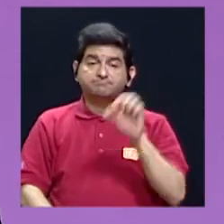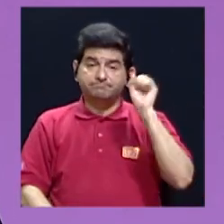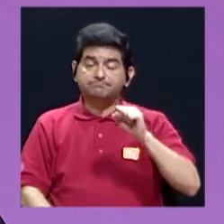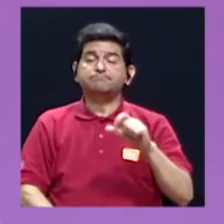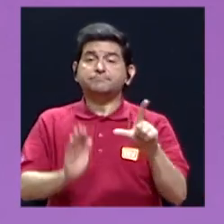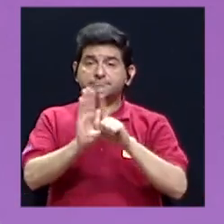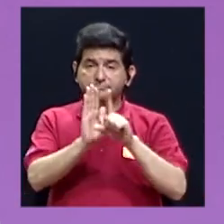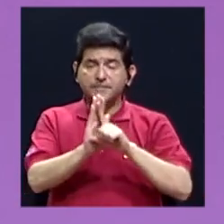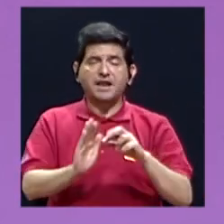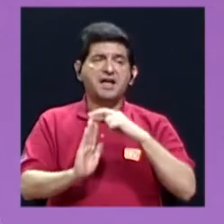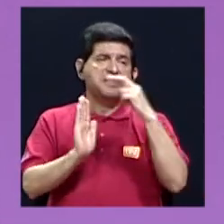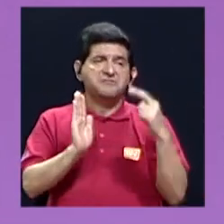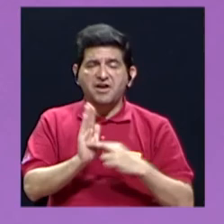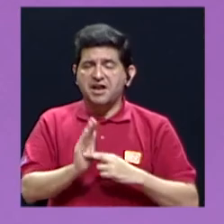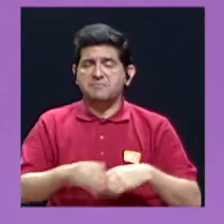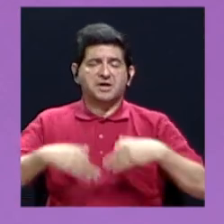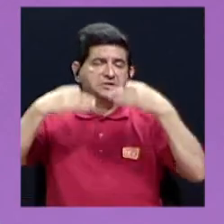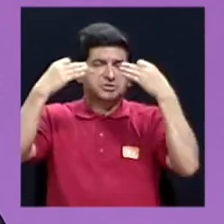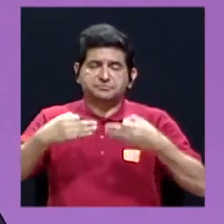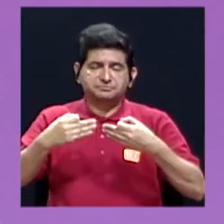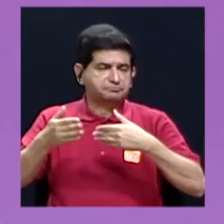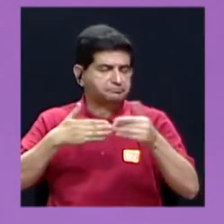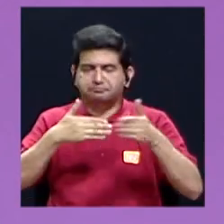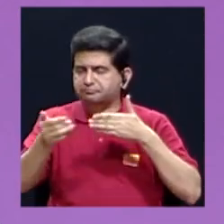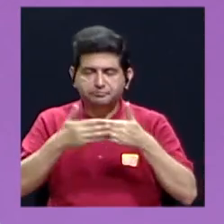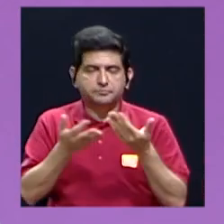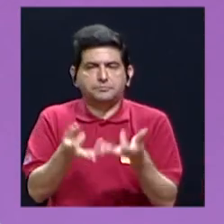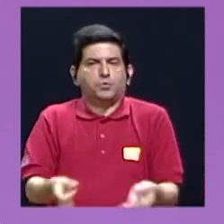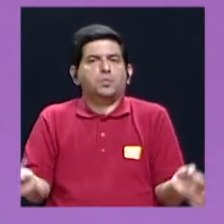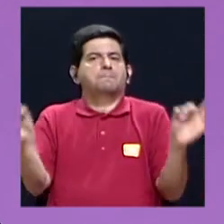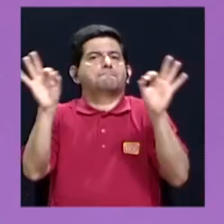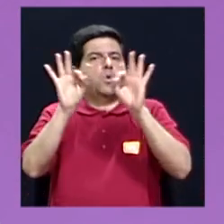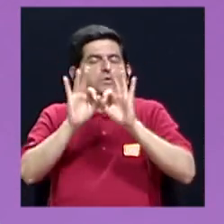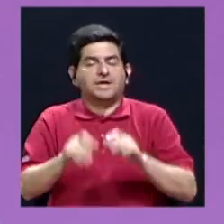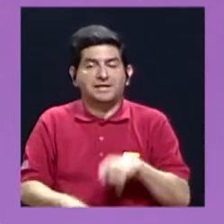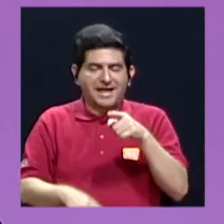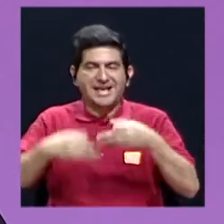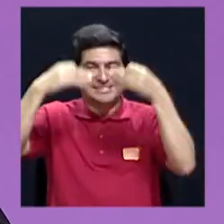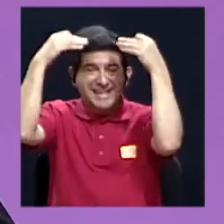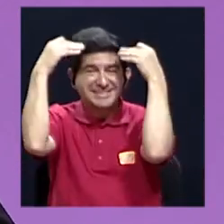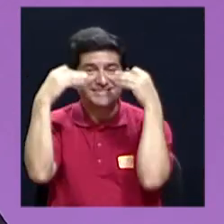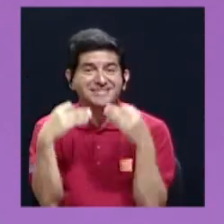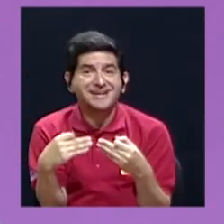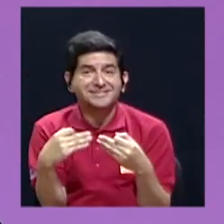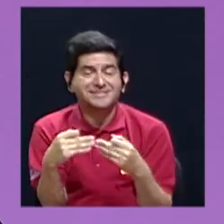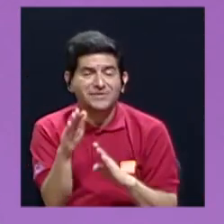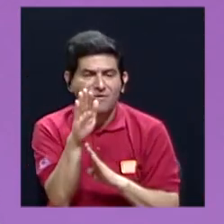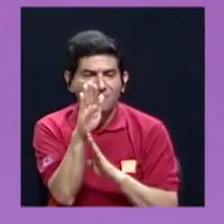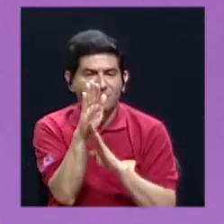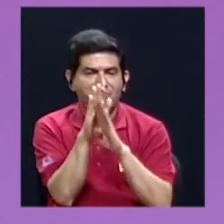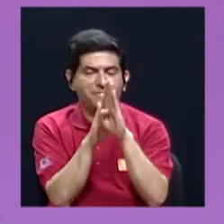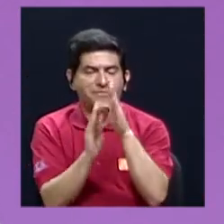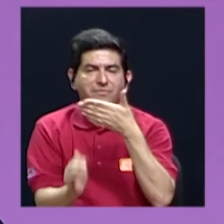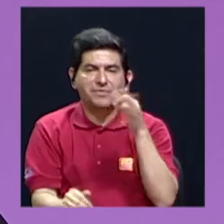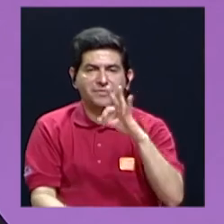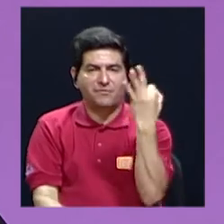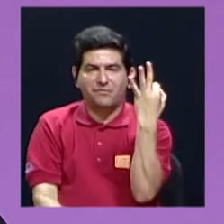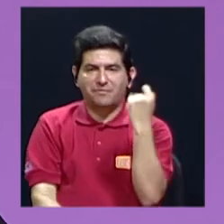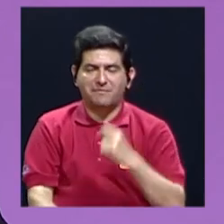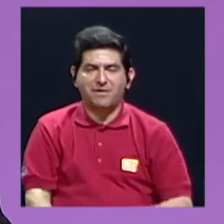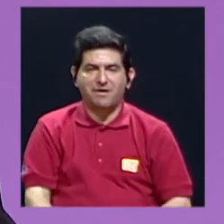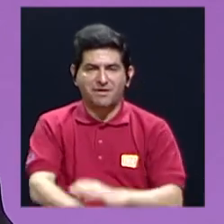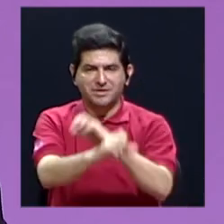ley, reglamento, sentencia, eso es indiferente. Lo más importante es que la medida que se adopte desarrolle de la mejor manera